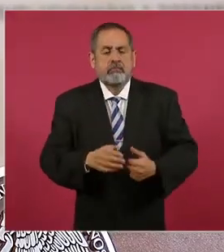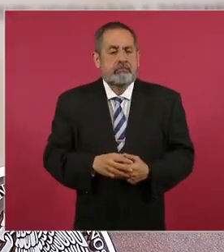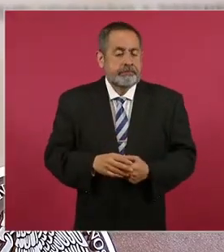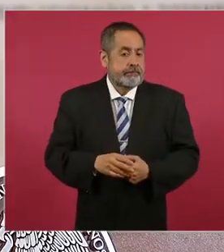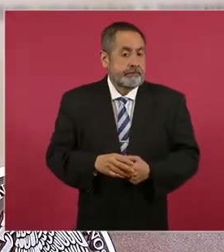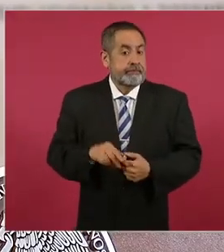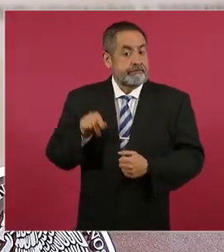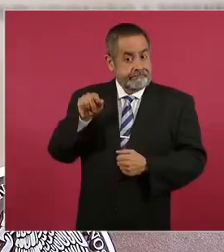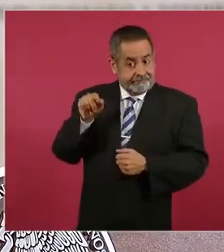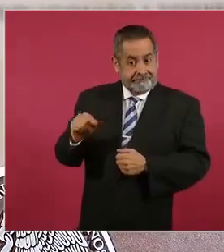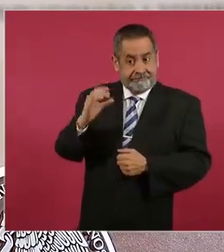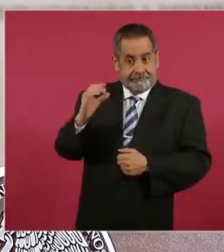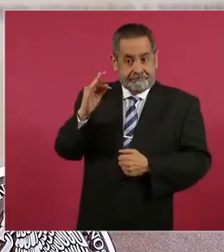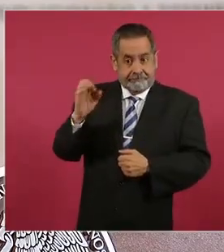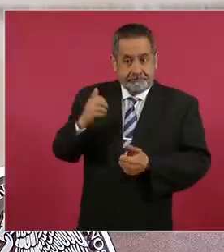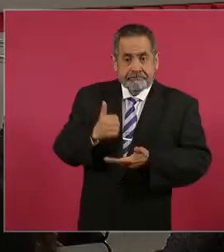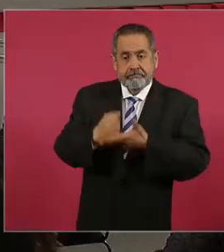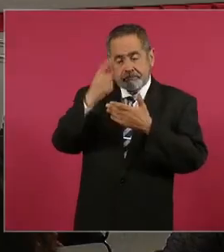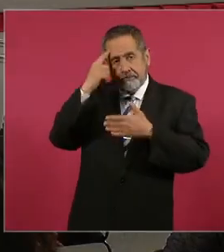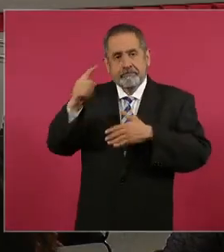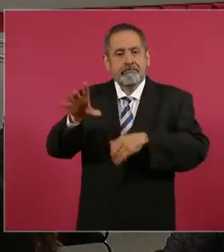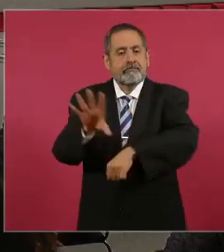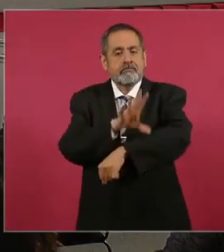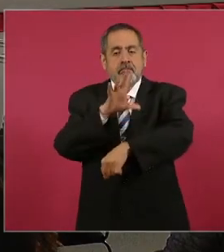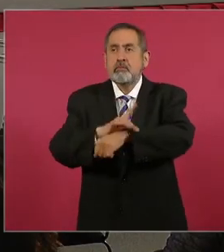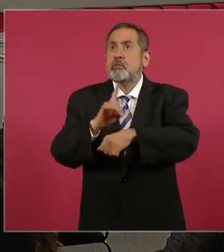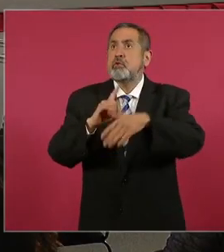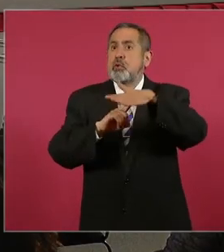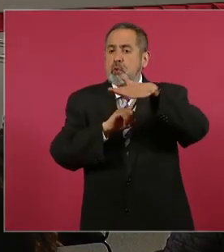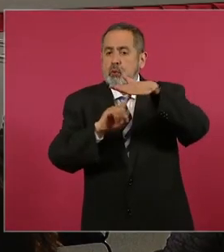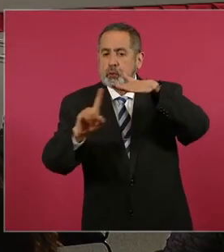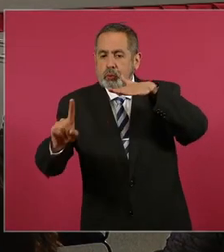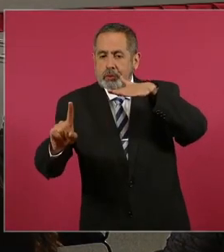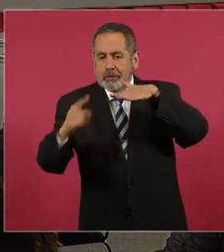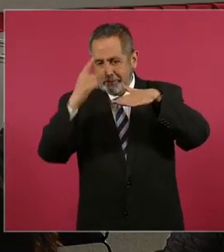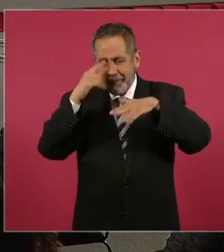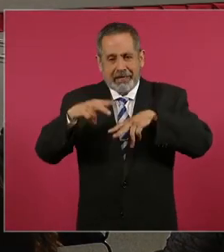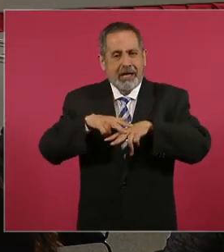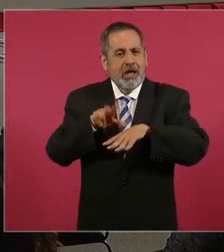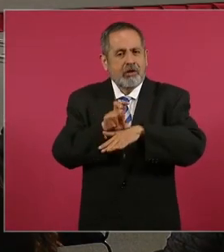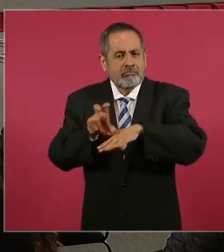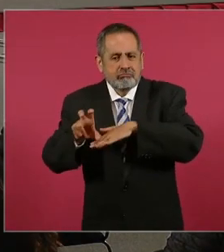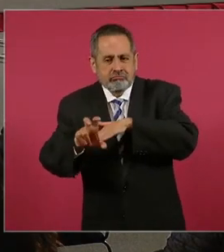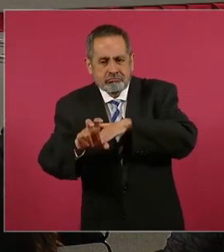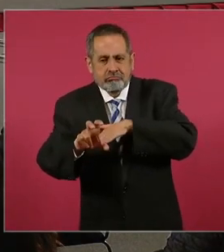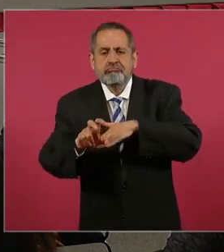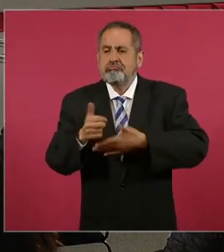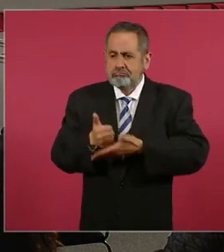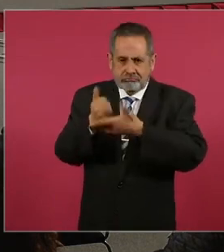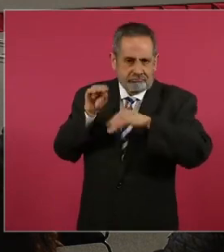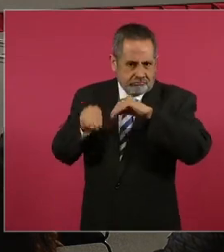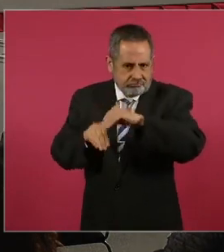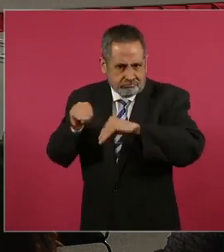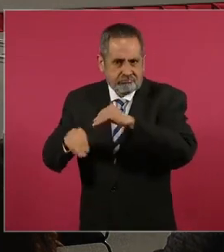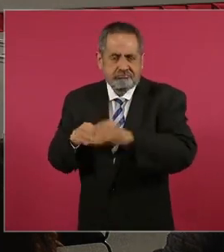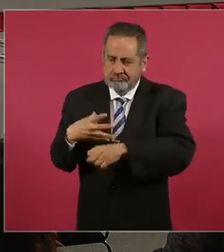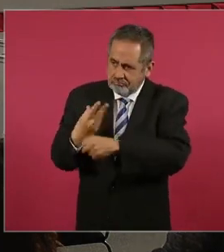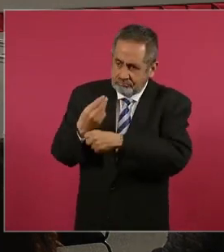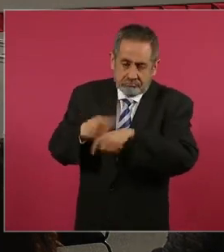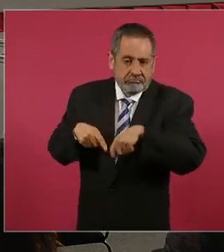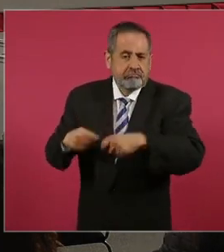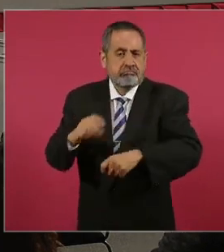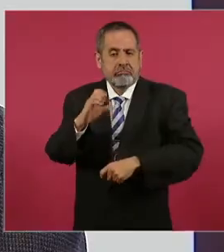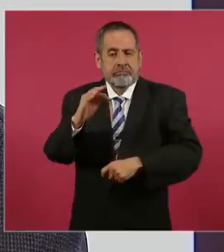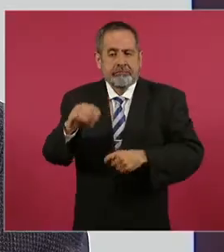la electrificación del Tren Maya, desarrollando obras para su funcionamiento. Apoya también en